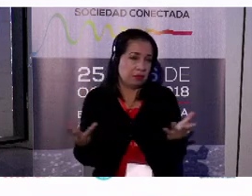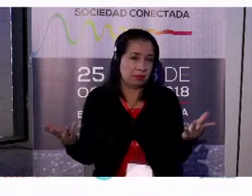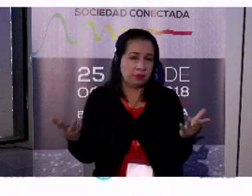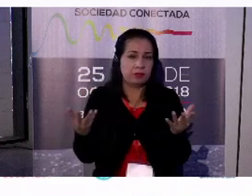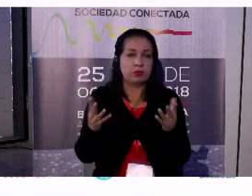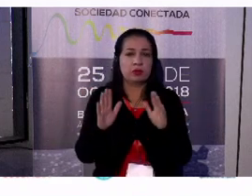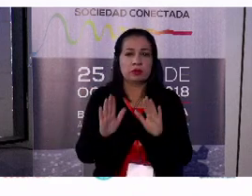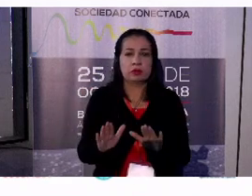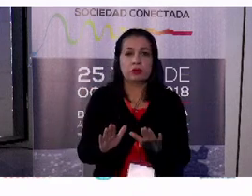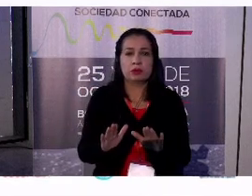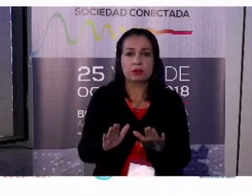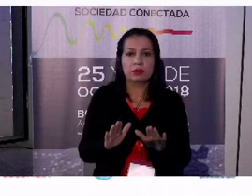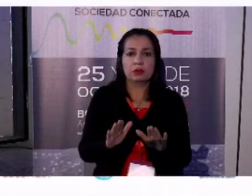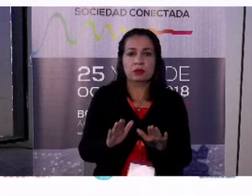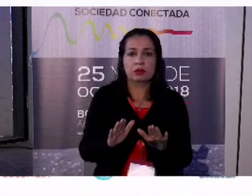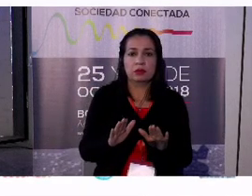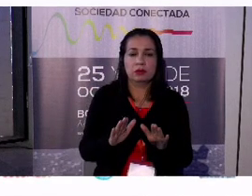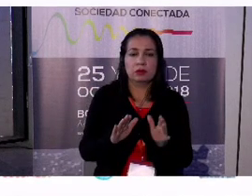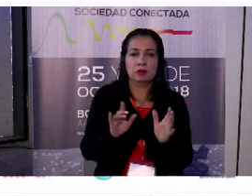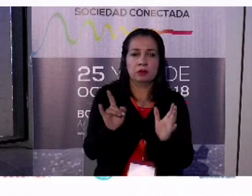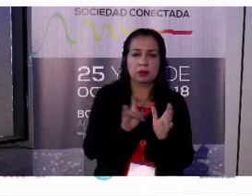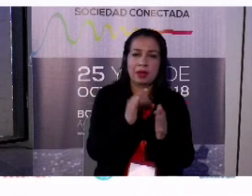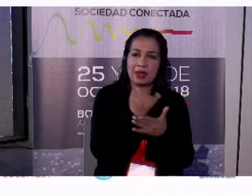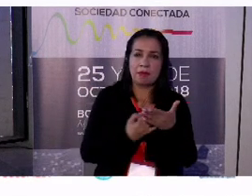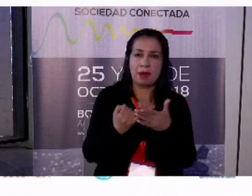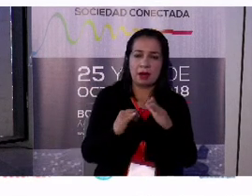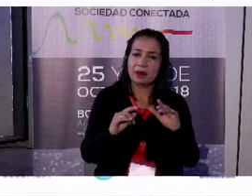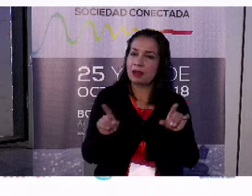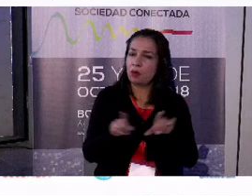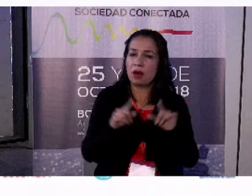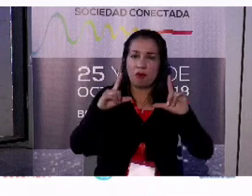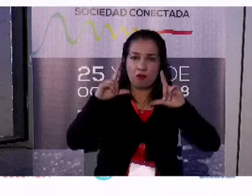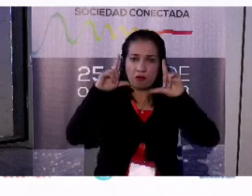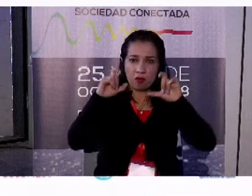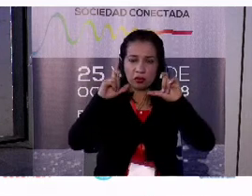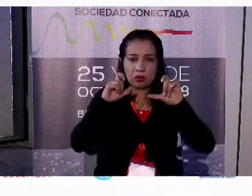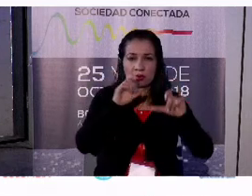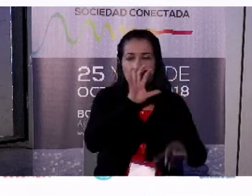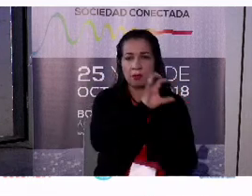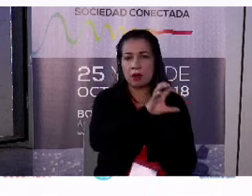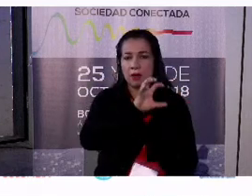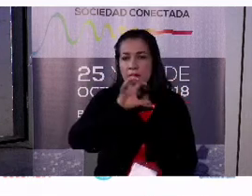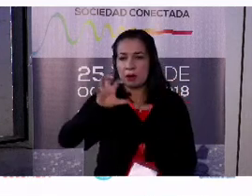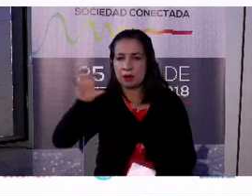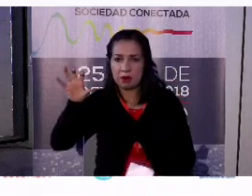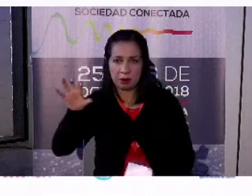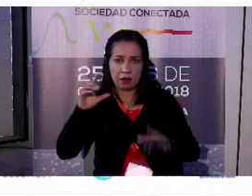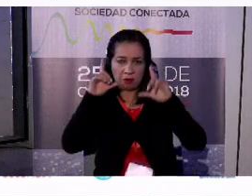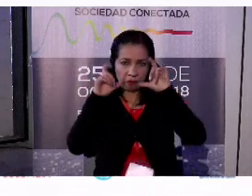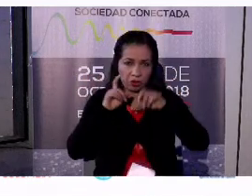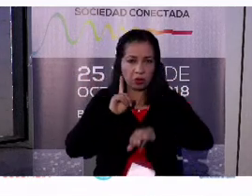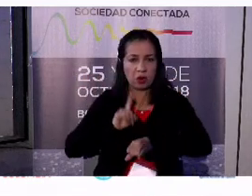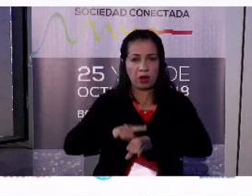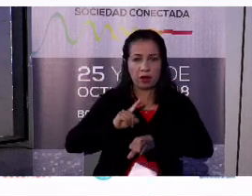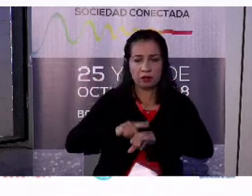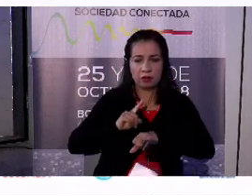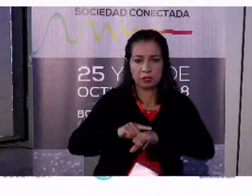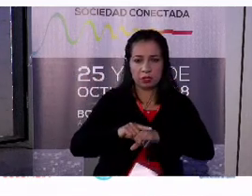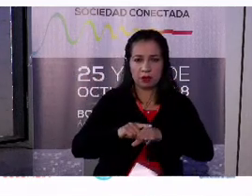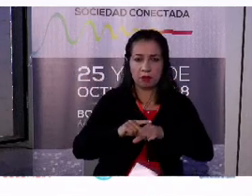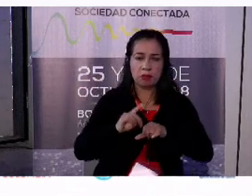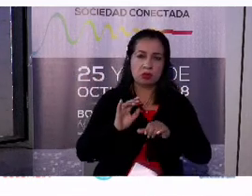de de tomas un snapshot como una imagen una fotografía entonces cierto número de Tomas en un tiempo y